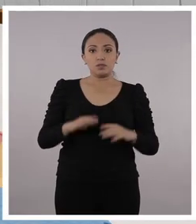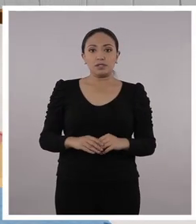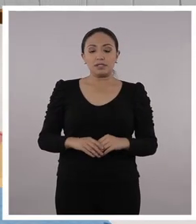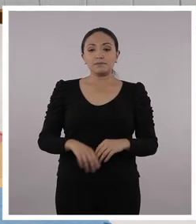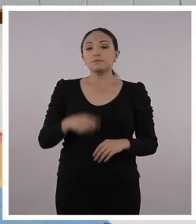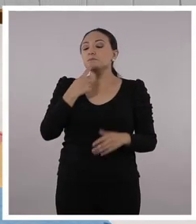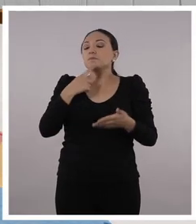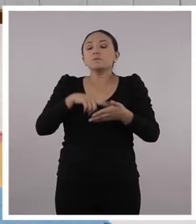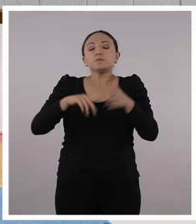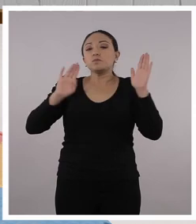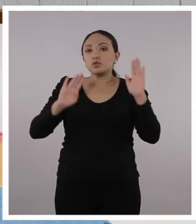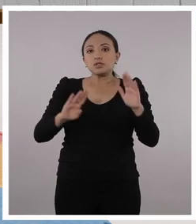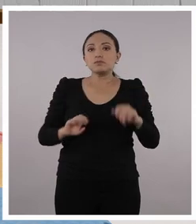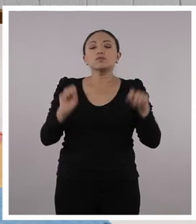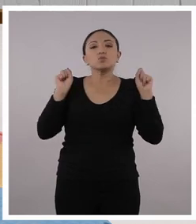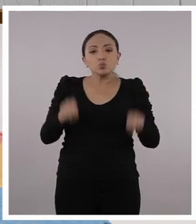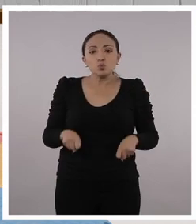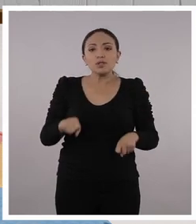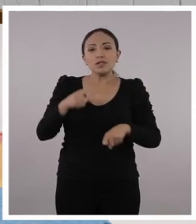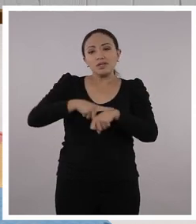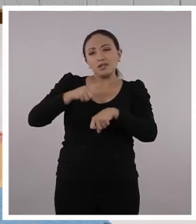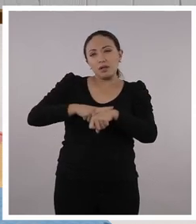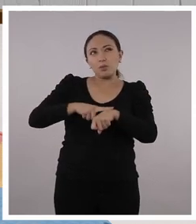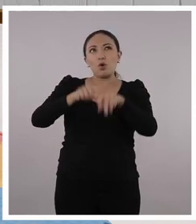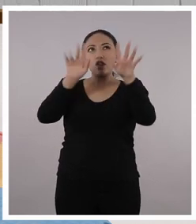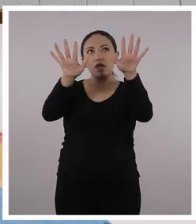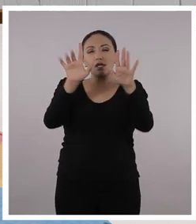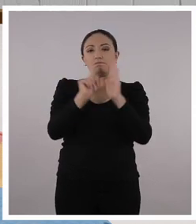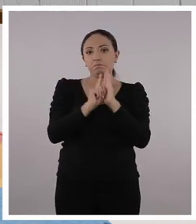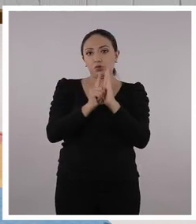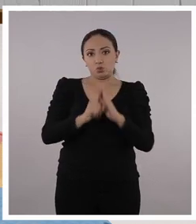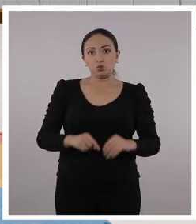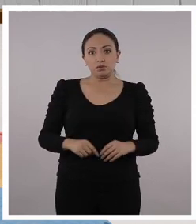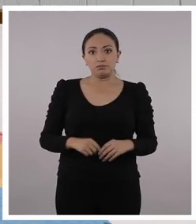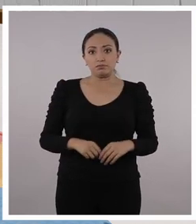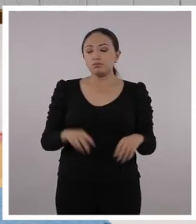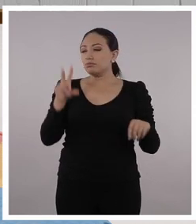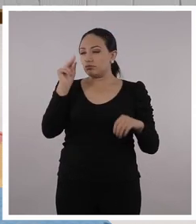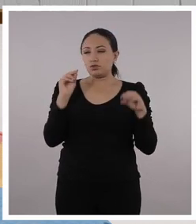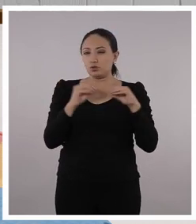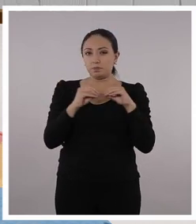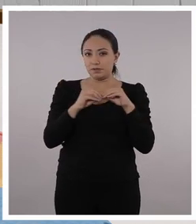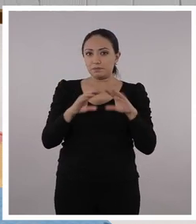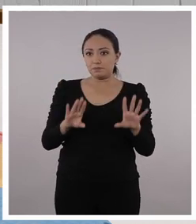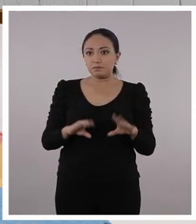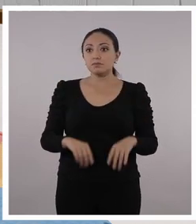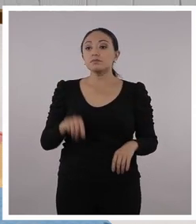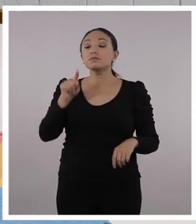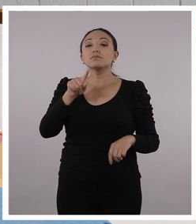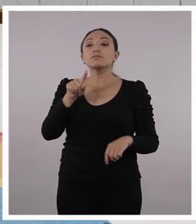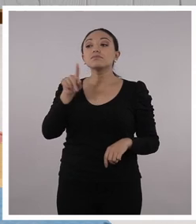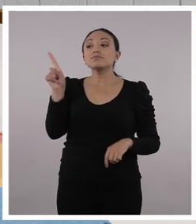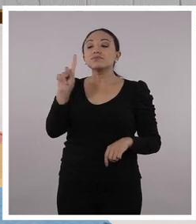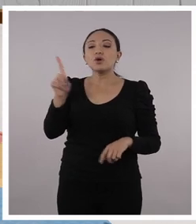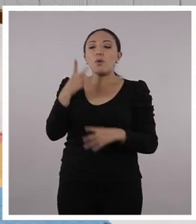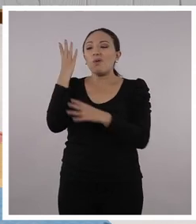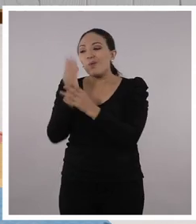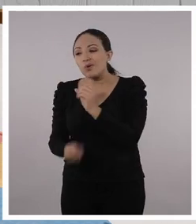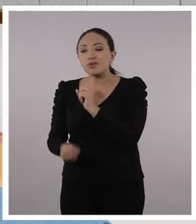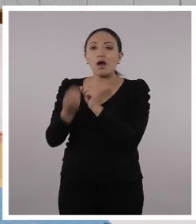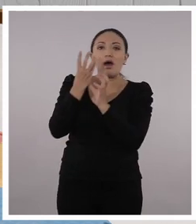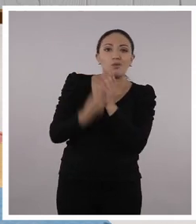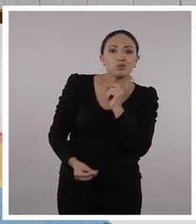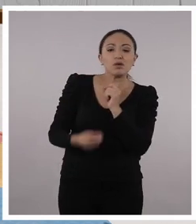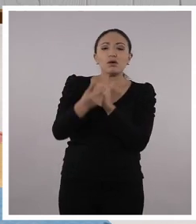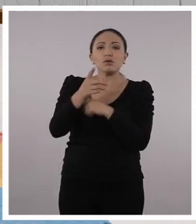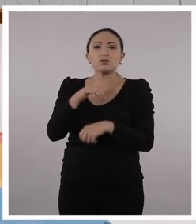Este ejercicio, por ejemplo, lo podemos hacer por un tiempo de 10 minutos. Ya, ¿sí? No más. Sí, y sin causarles como